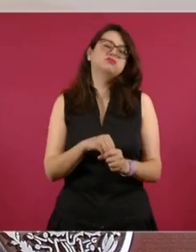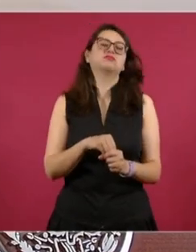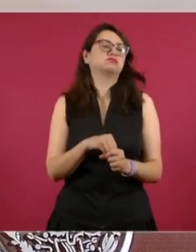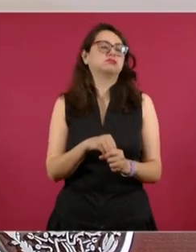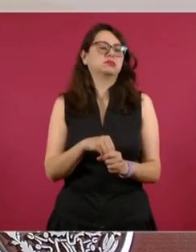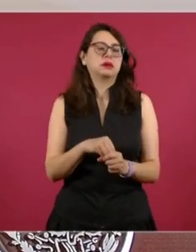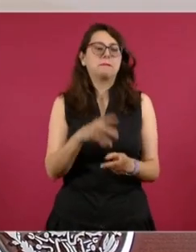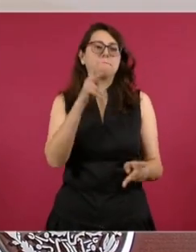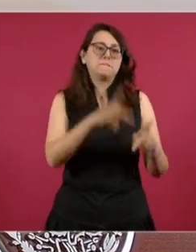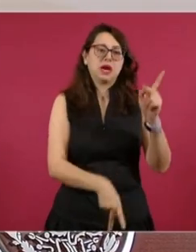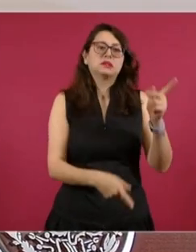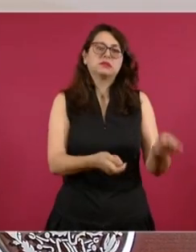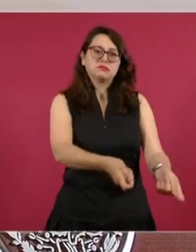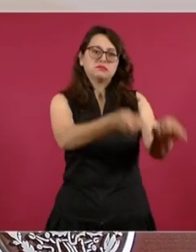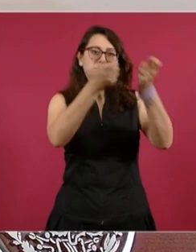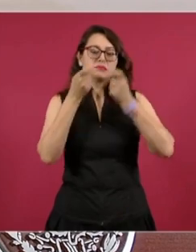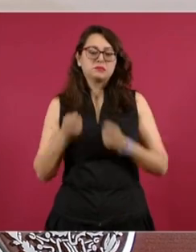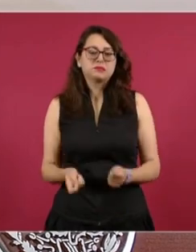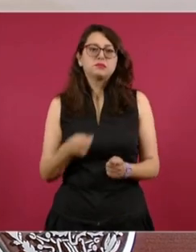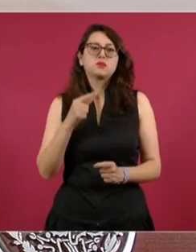está avanzando.